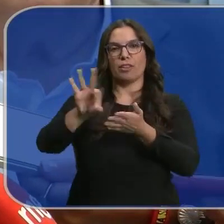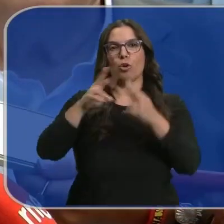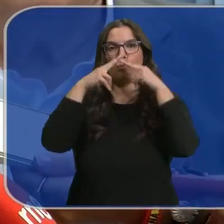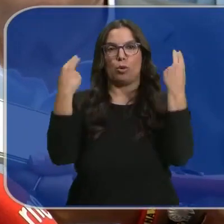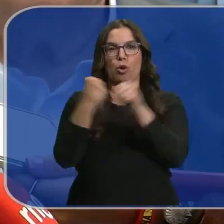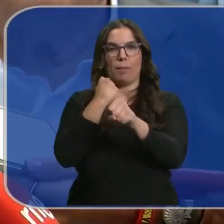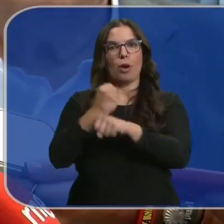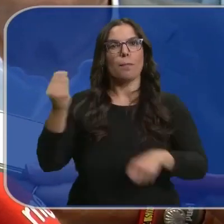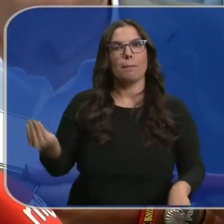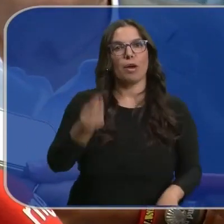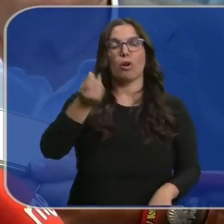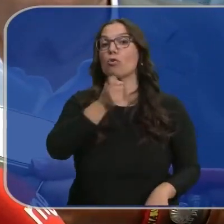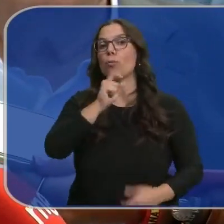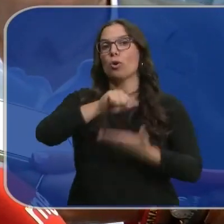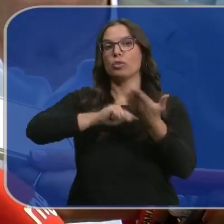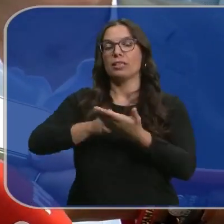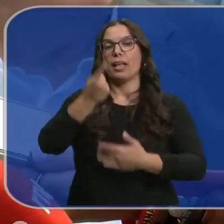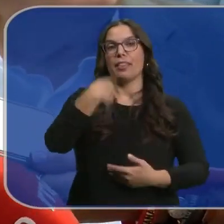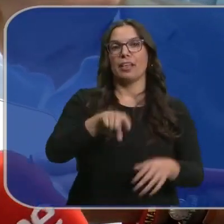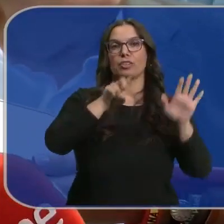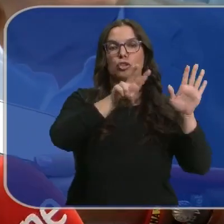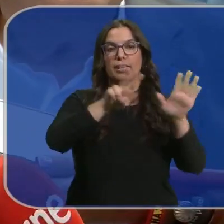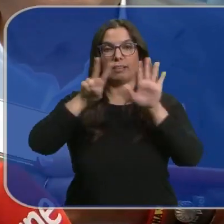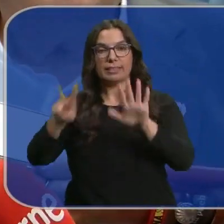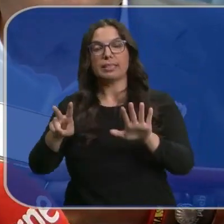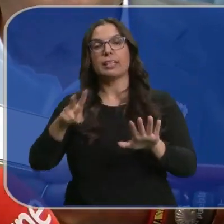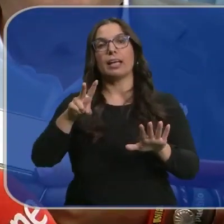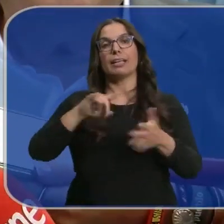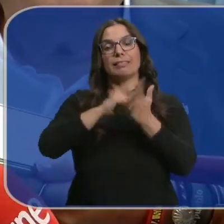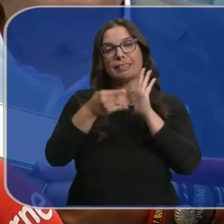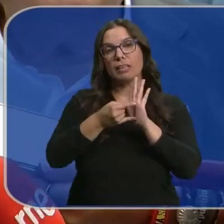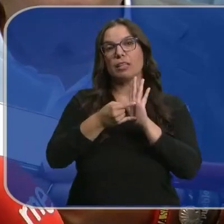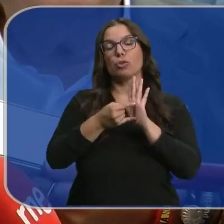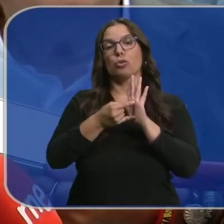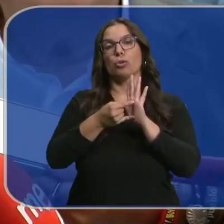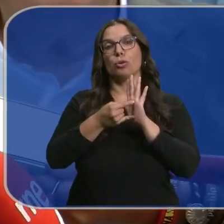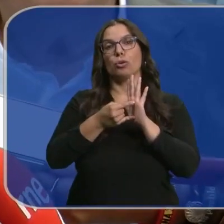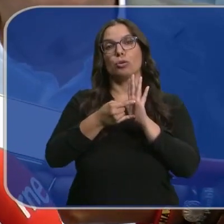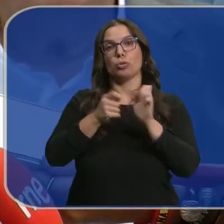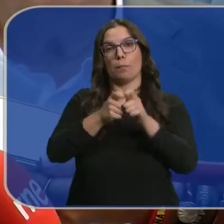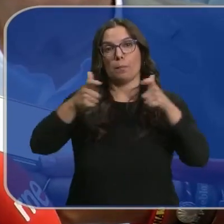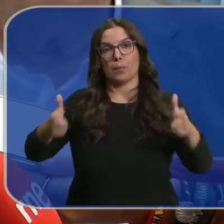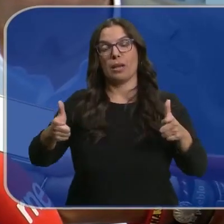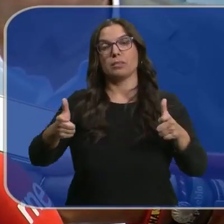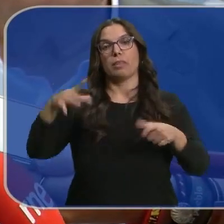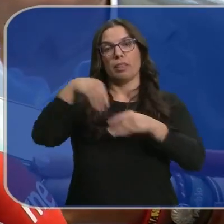mejora con la contratación de 177 técnicos para el Servicio Público de Empleo para